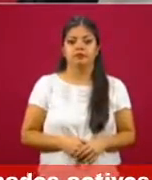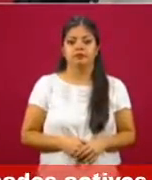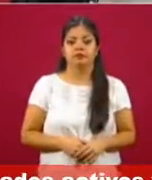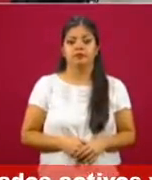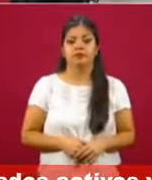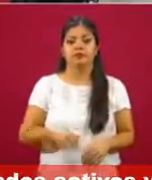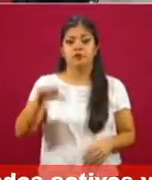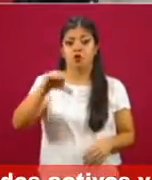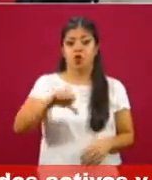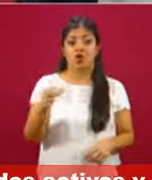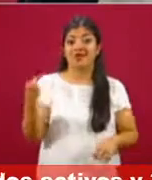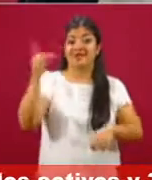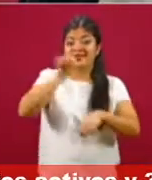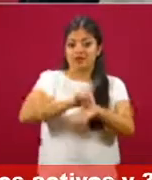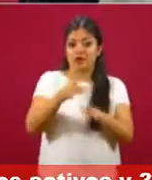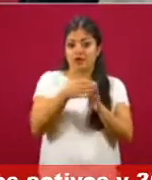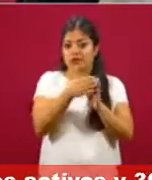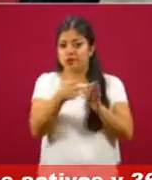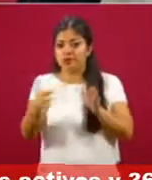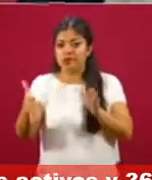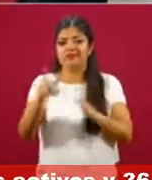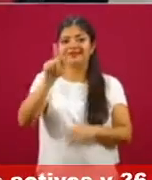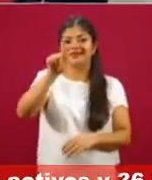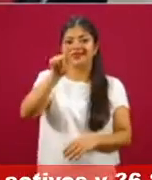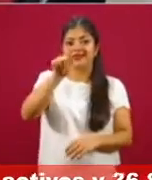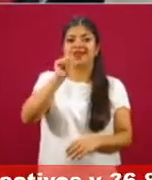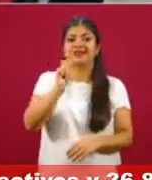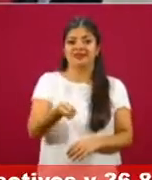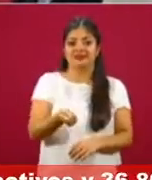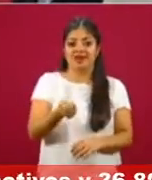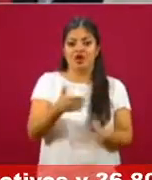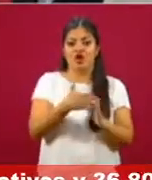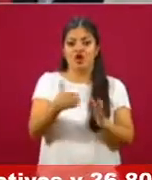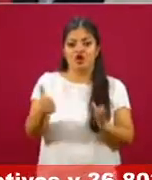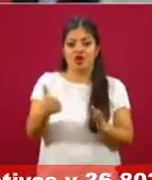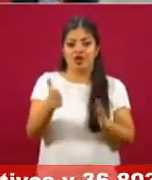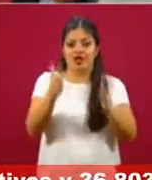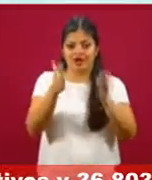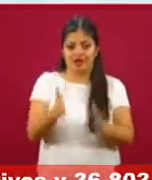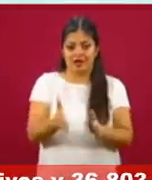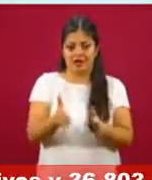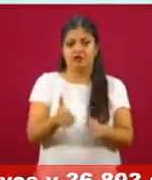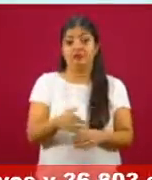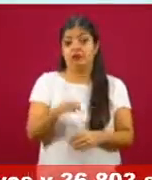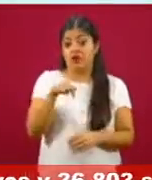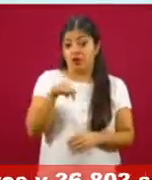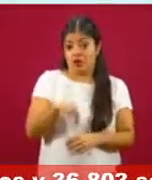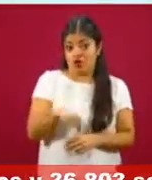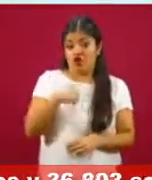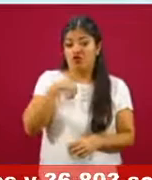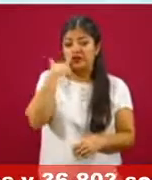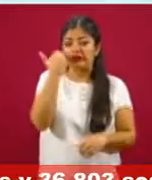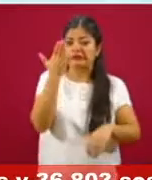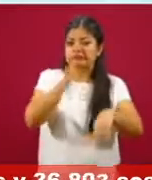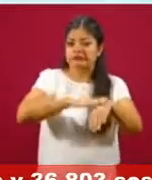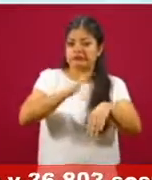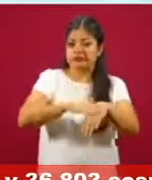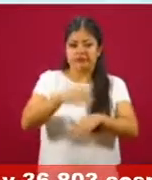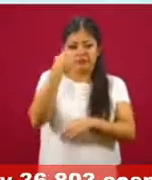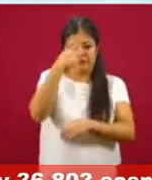Hoy es día 70 de la Jornada Nacional de Sana Distancia y quiero dejar un mensaje muy, muy claro para la